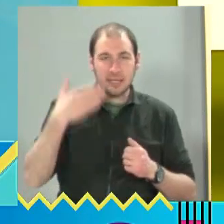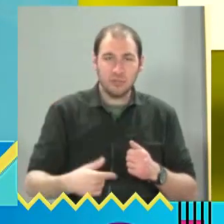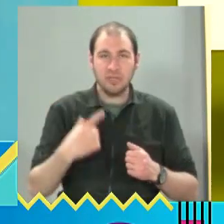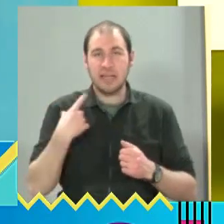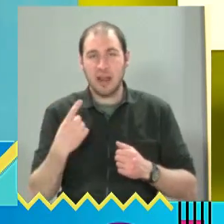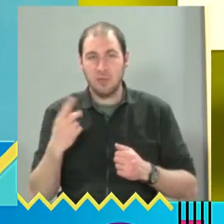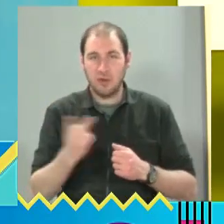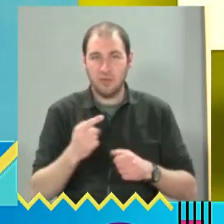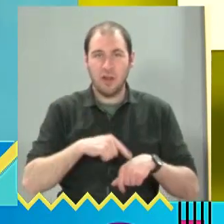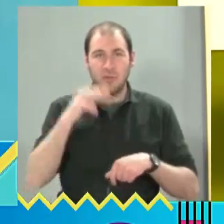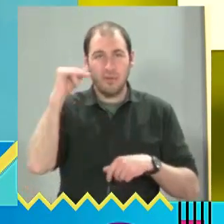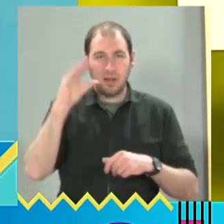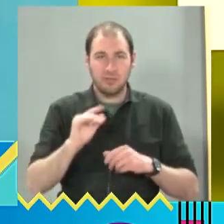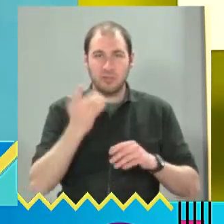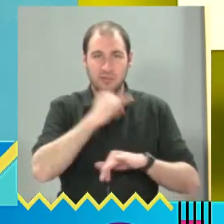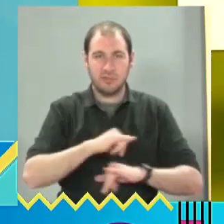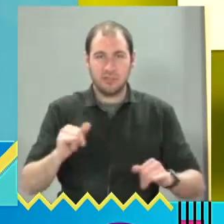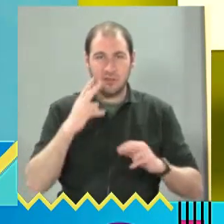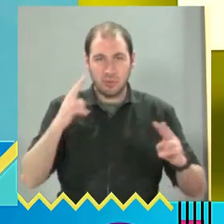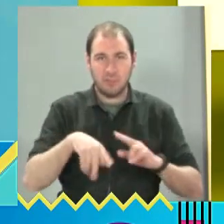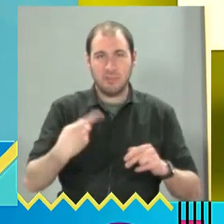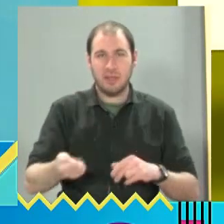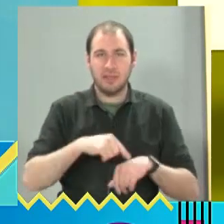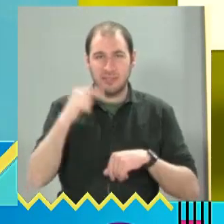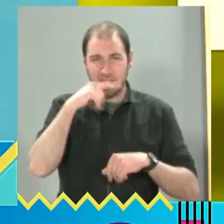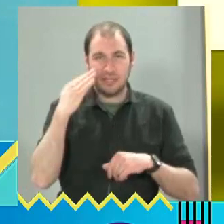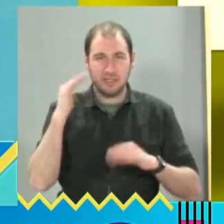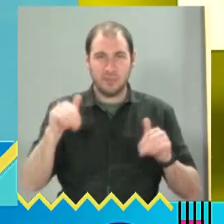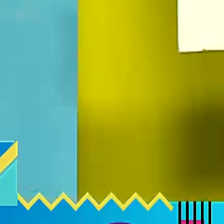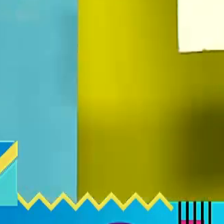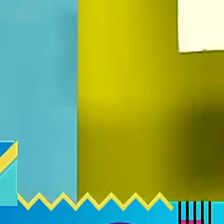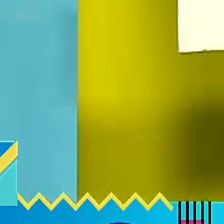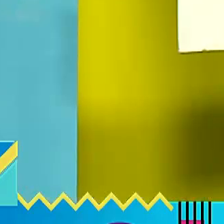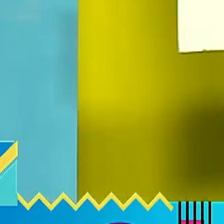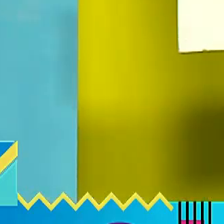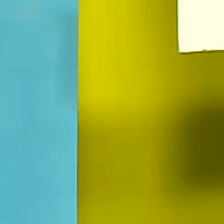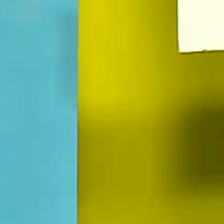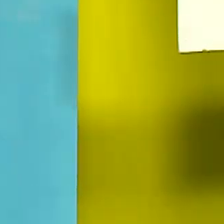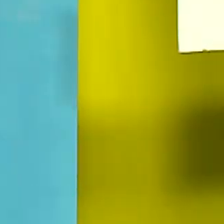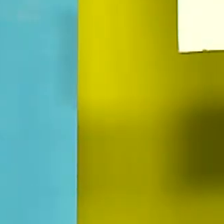Claudia Durán a las 21 horas en Universidad Noticias. Nos encontramos mañana a las 19 horas. Chau, chau.